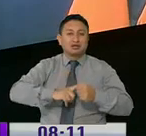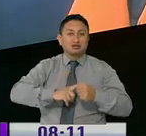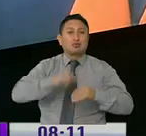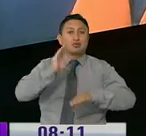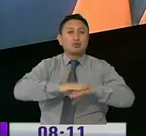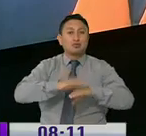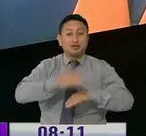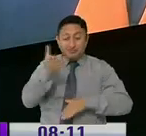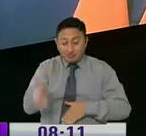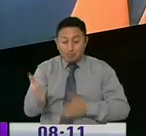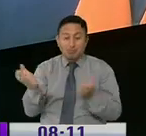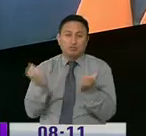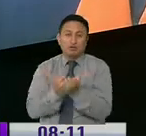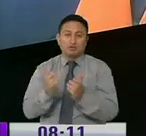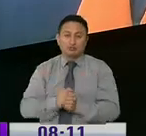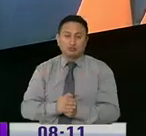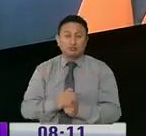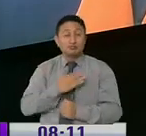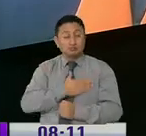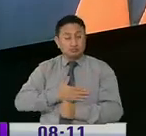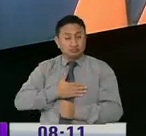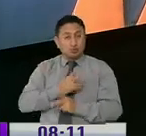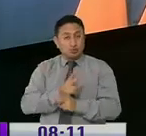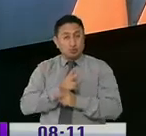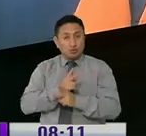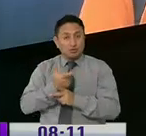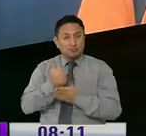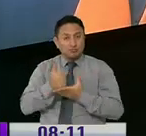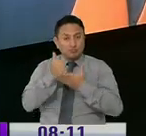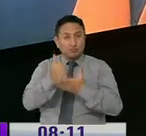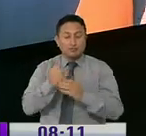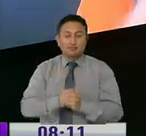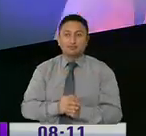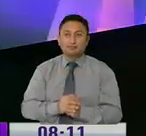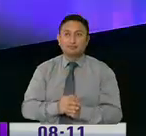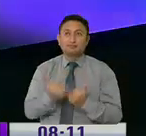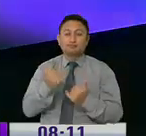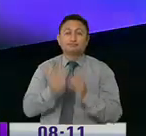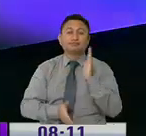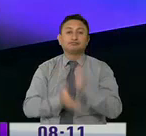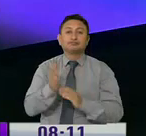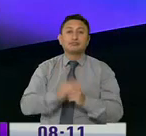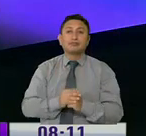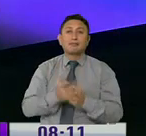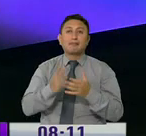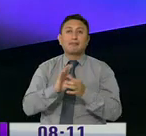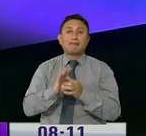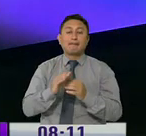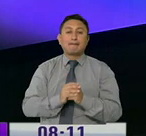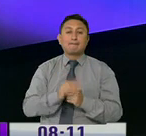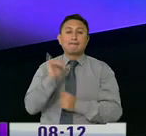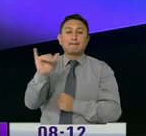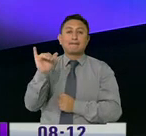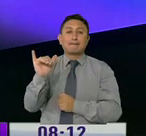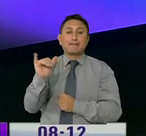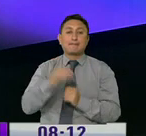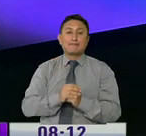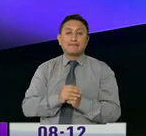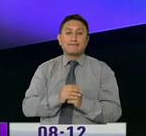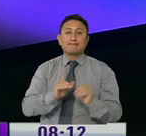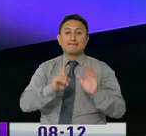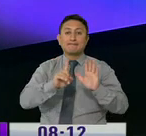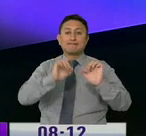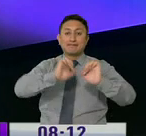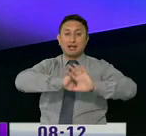que generamos la basura. Seamos responsables y ayudemos. Vamos con Sofía Vintimilla. Sofía está en la IE justamente.